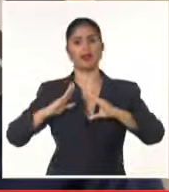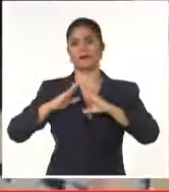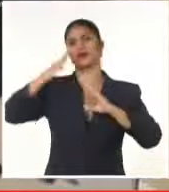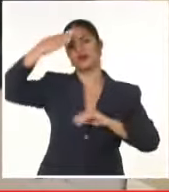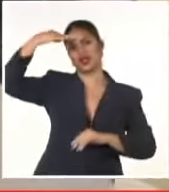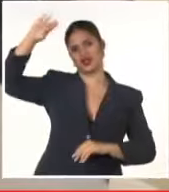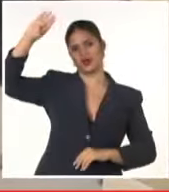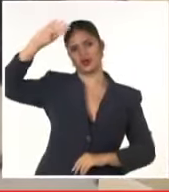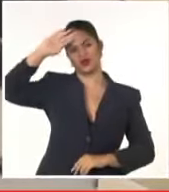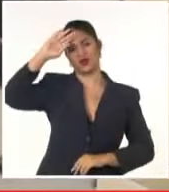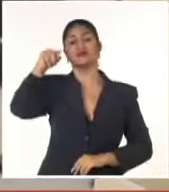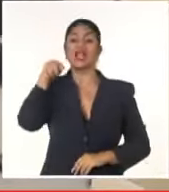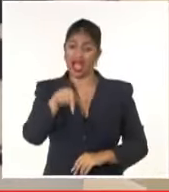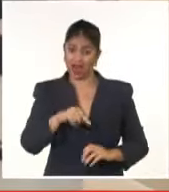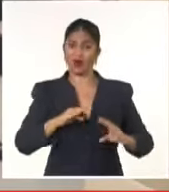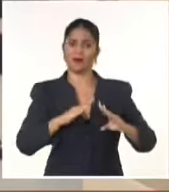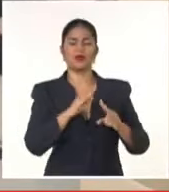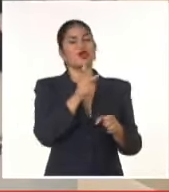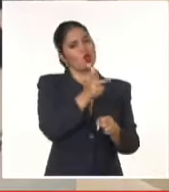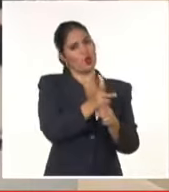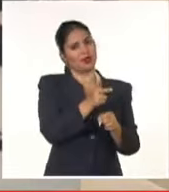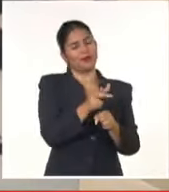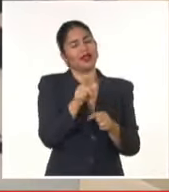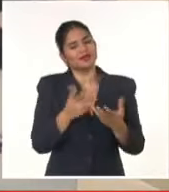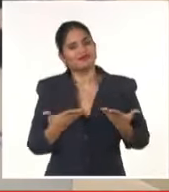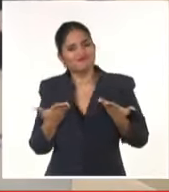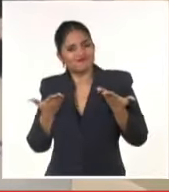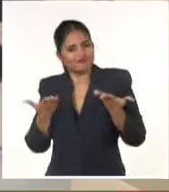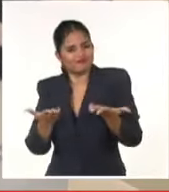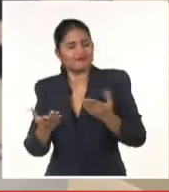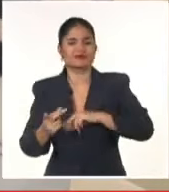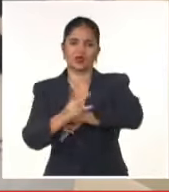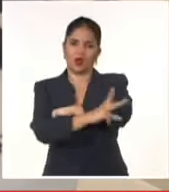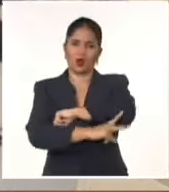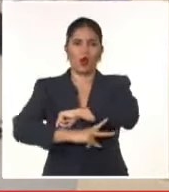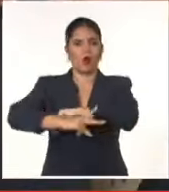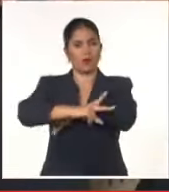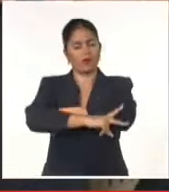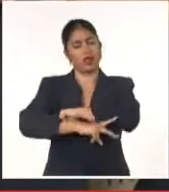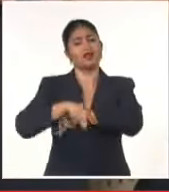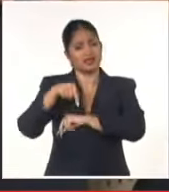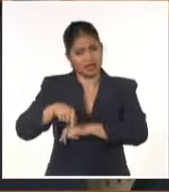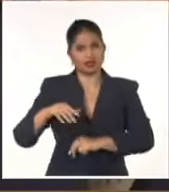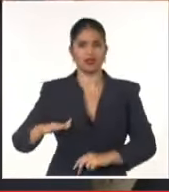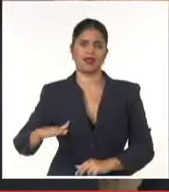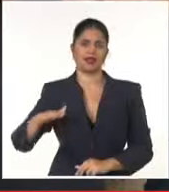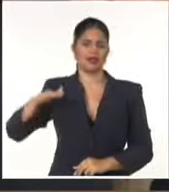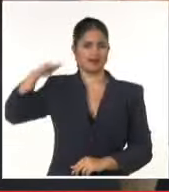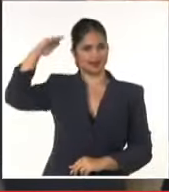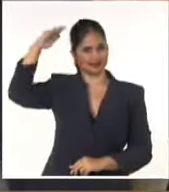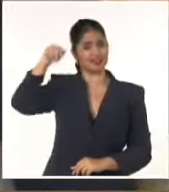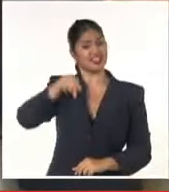sentido de su vida, el de ser útil a una tierra que lo acogió como a uno de sus mejores hijos.